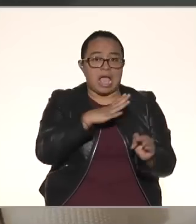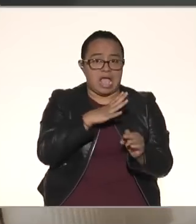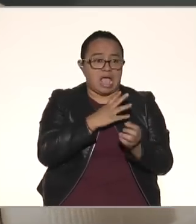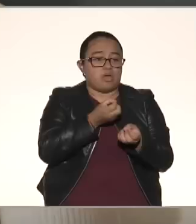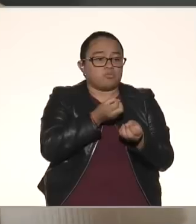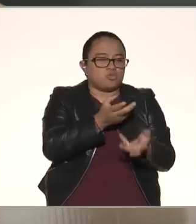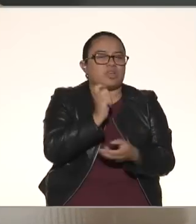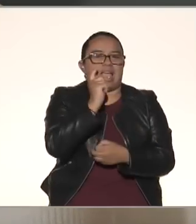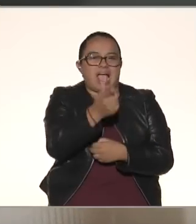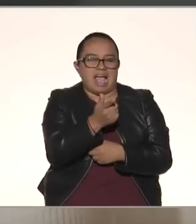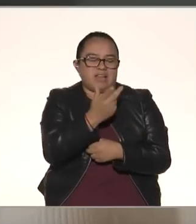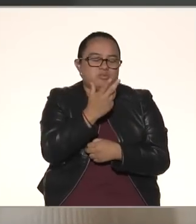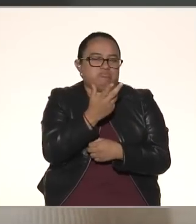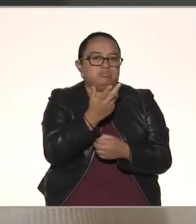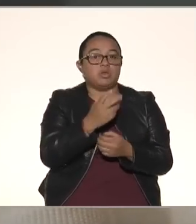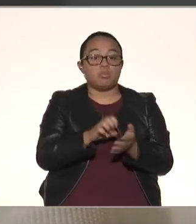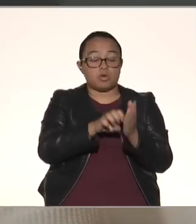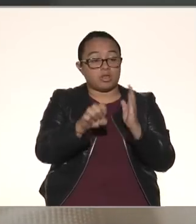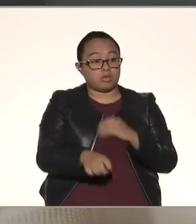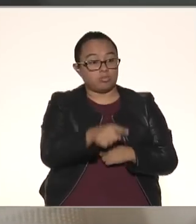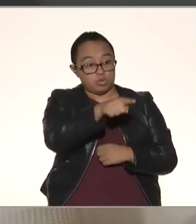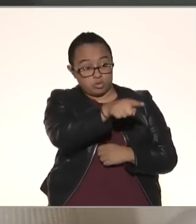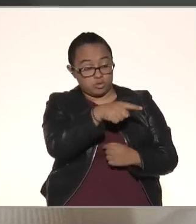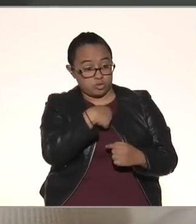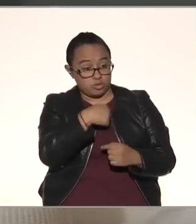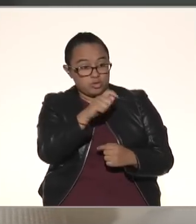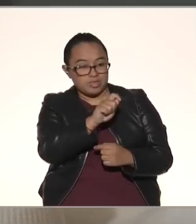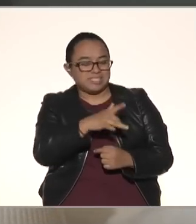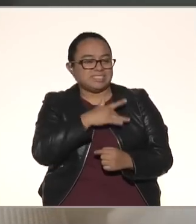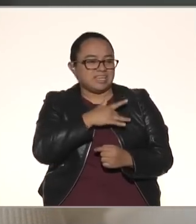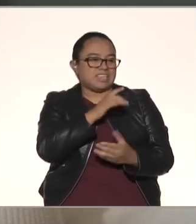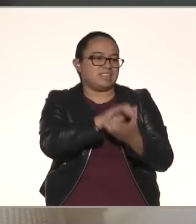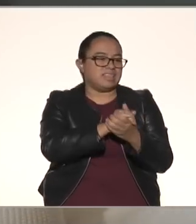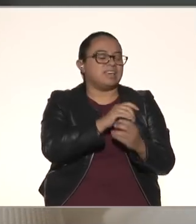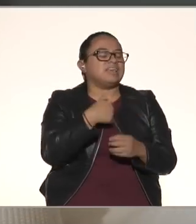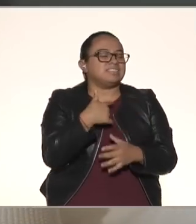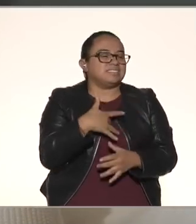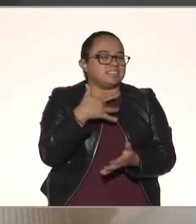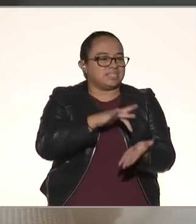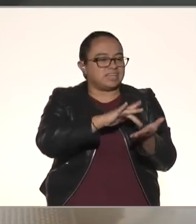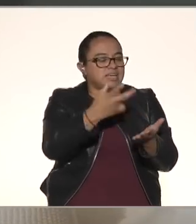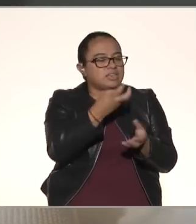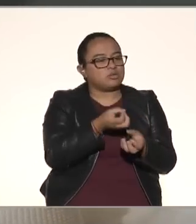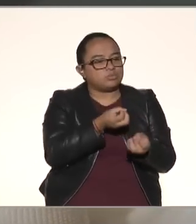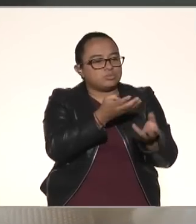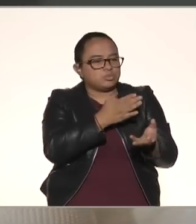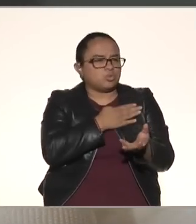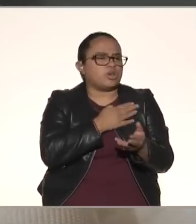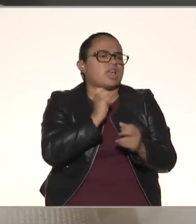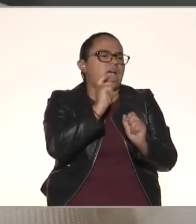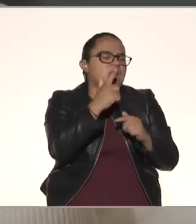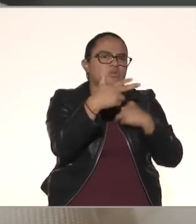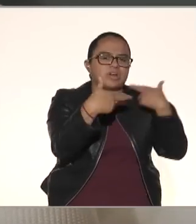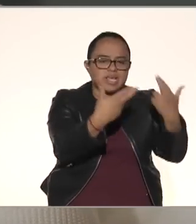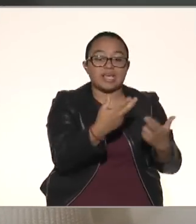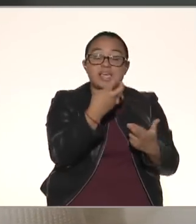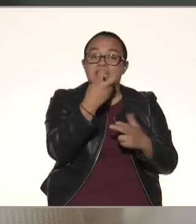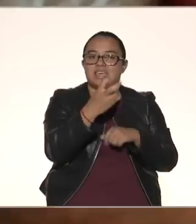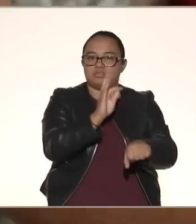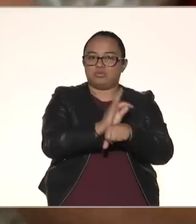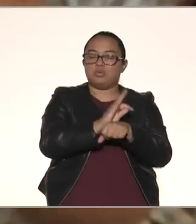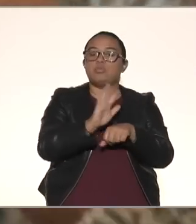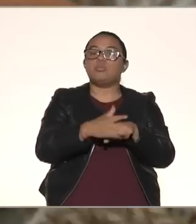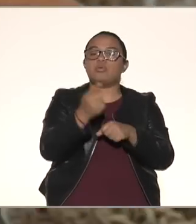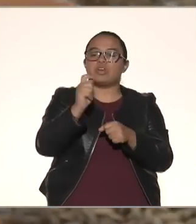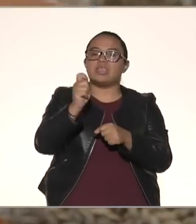Cuando nos sentimos agradecidos con la pareja y somos generosos en la relación, esto la fortalece, ya que hay un balance positivo.